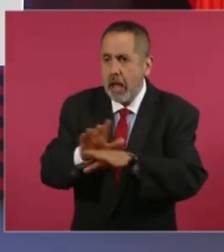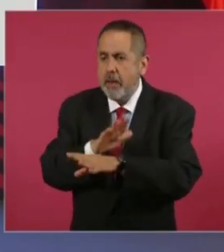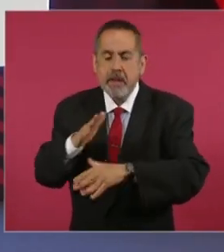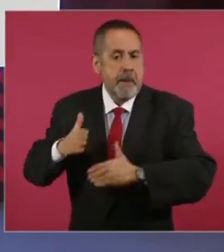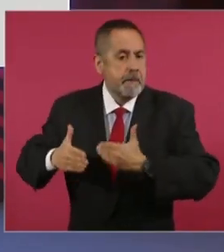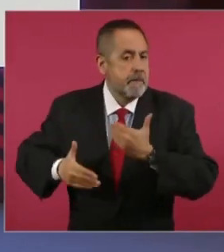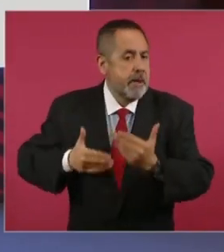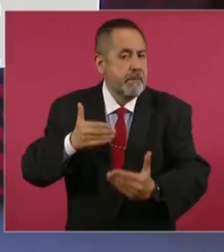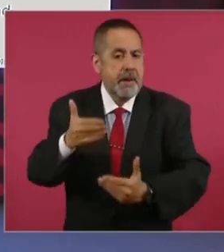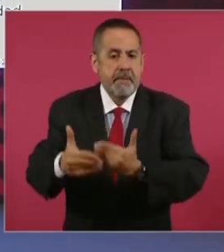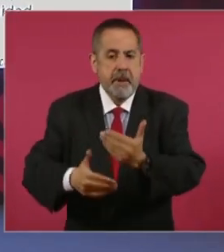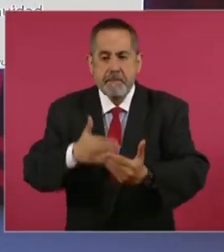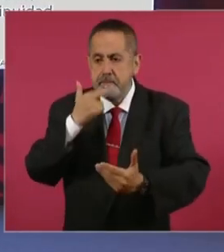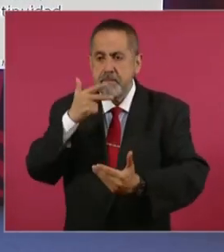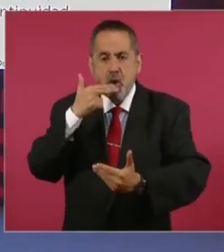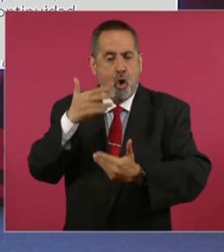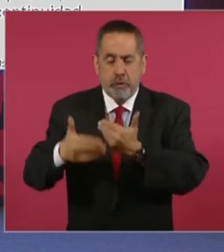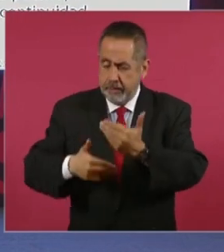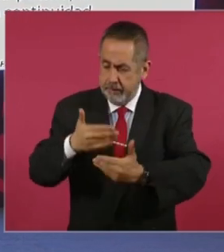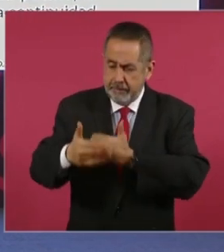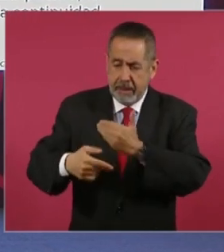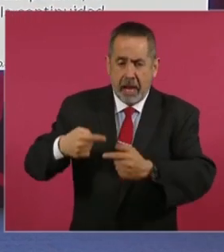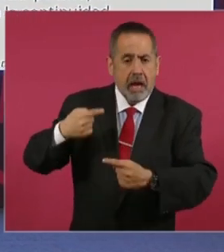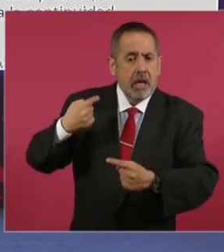del pueblo.